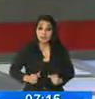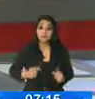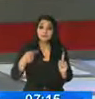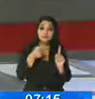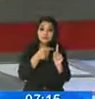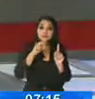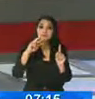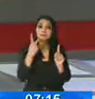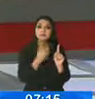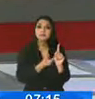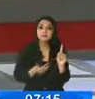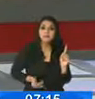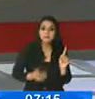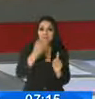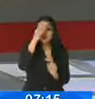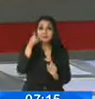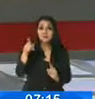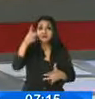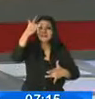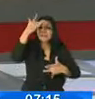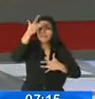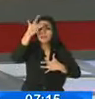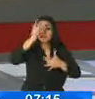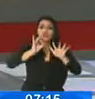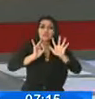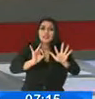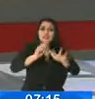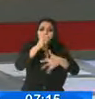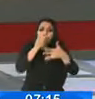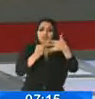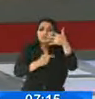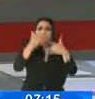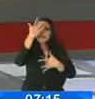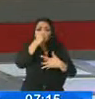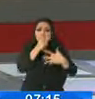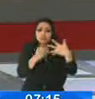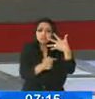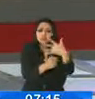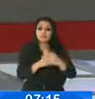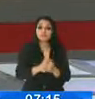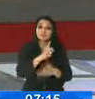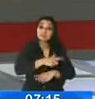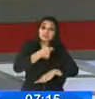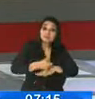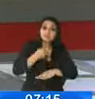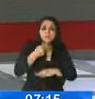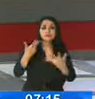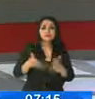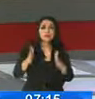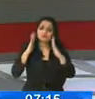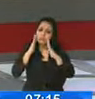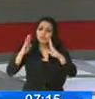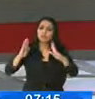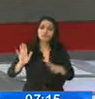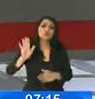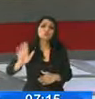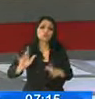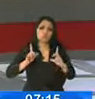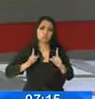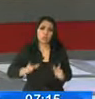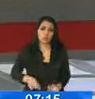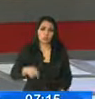República, Jorge Glass, padecería de al menos 7 enfermedades. Las autoridades aseguran que se han brindado todas las facilidades para que el